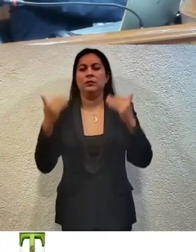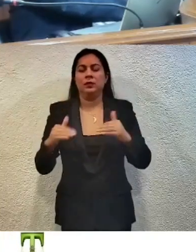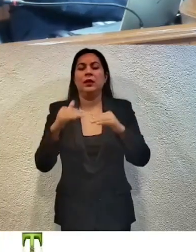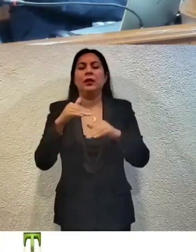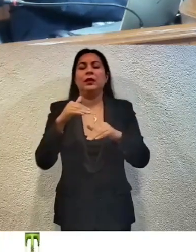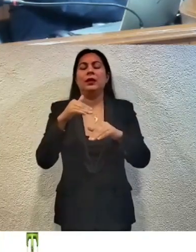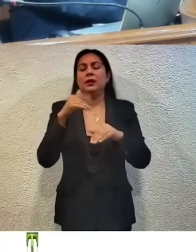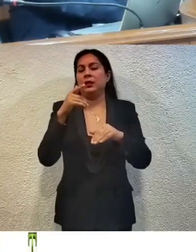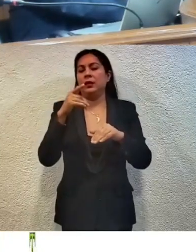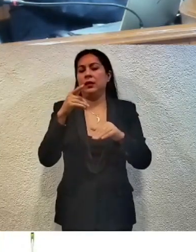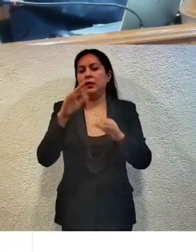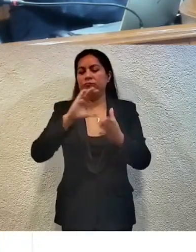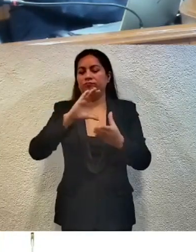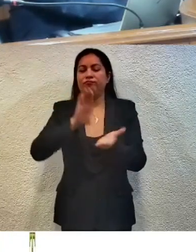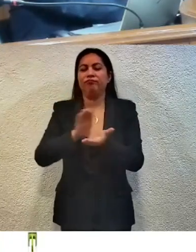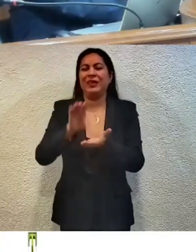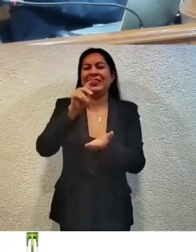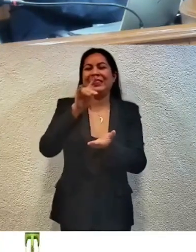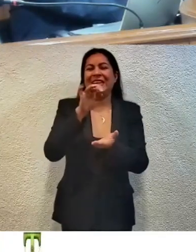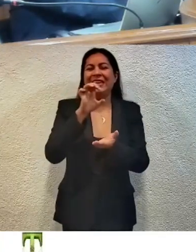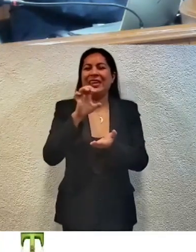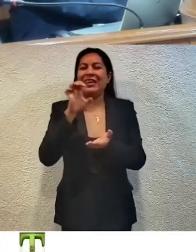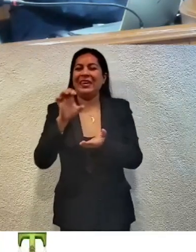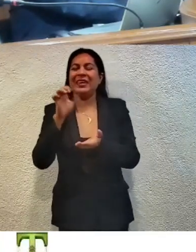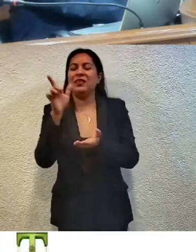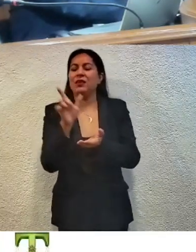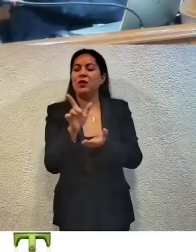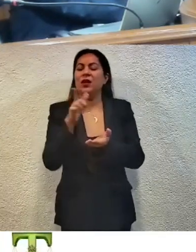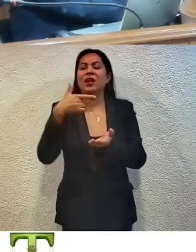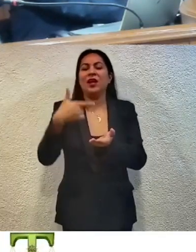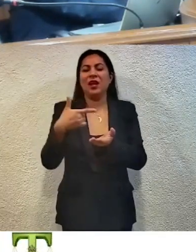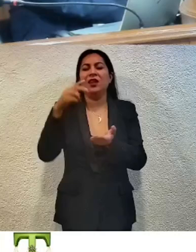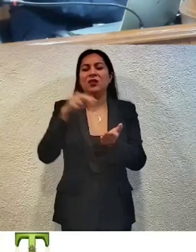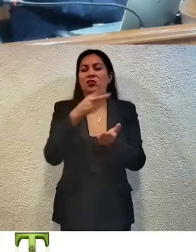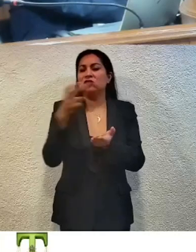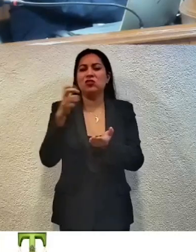expediente identificado con la clave TEE/GEC,